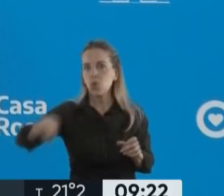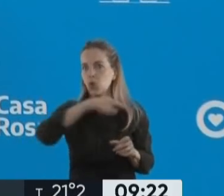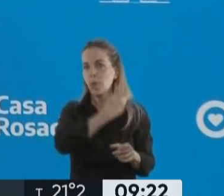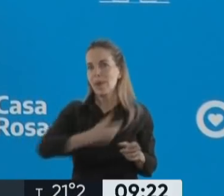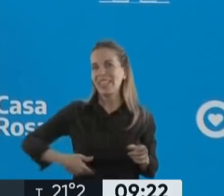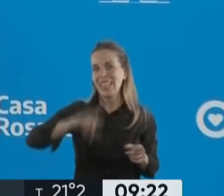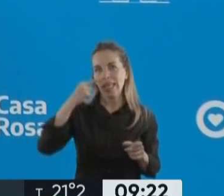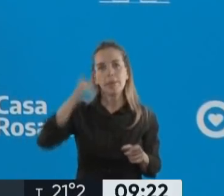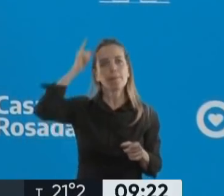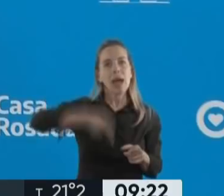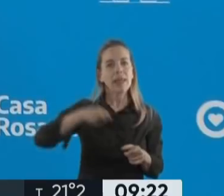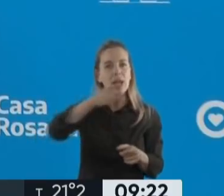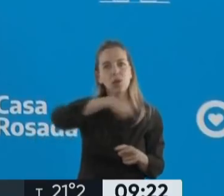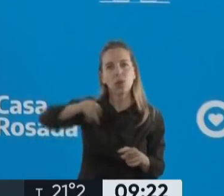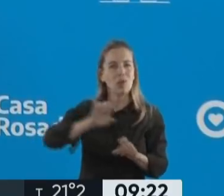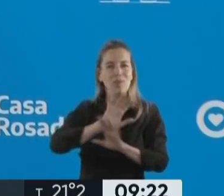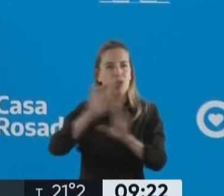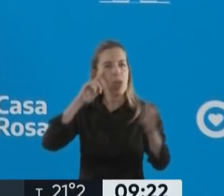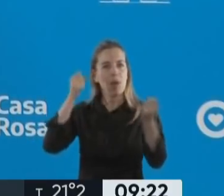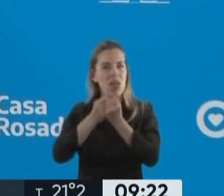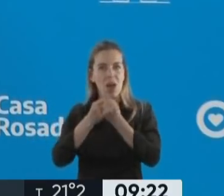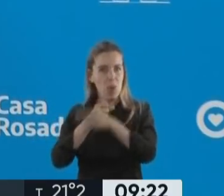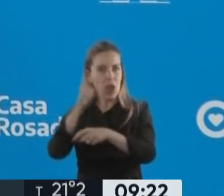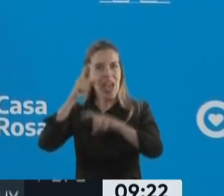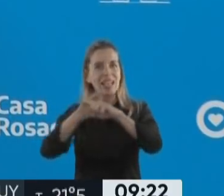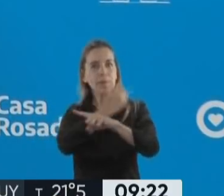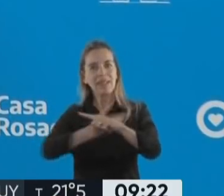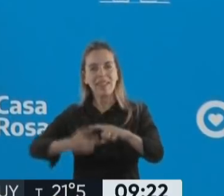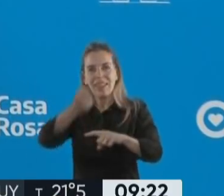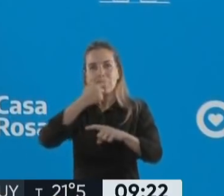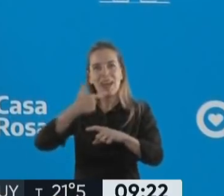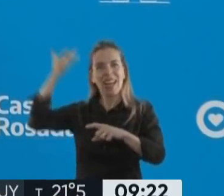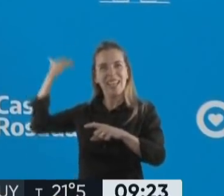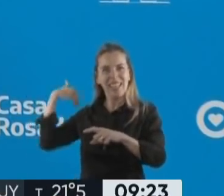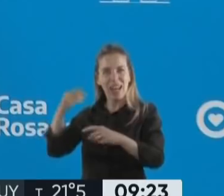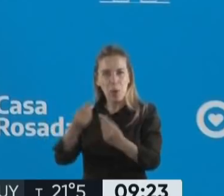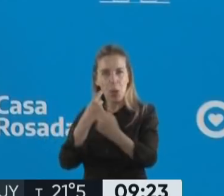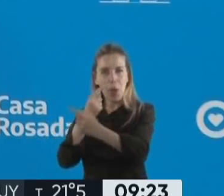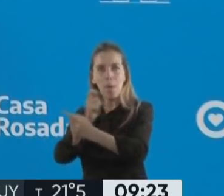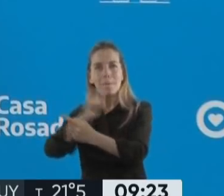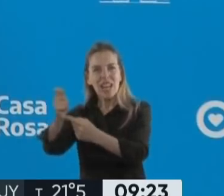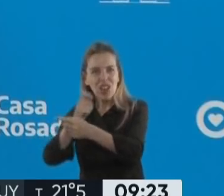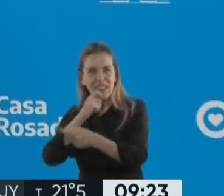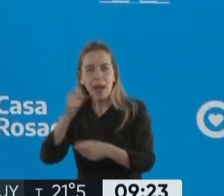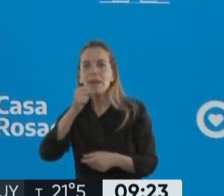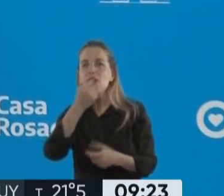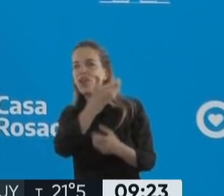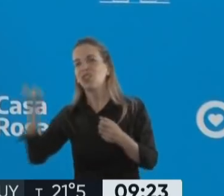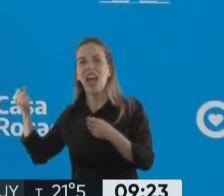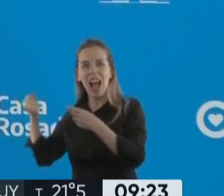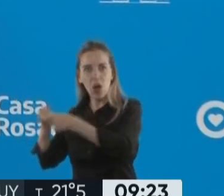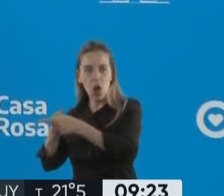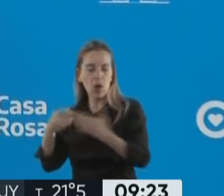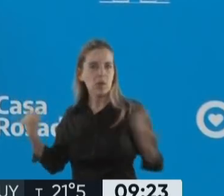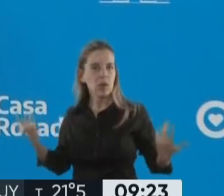la Nación, el episodio que tuvo el expresidente Mauricio Macri arrancando un micrófono de un periodista. Nosotros